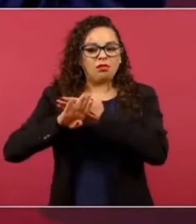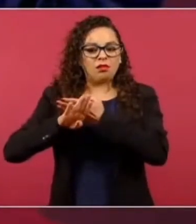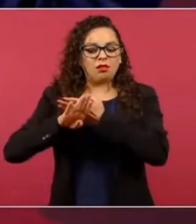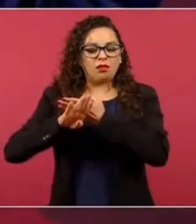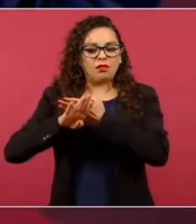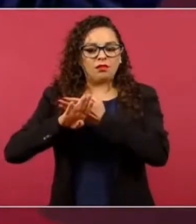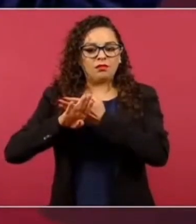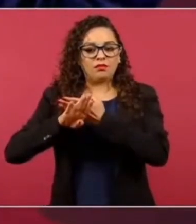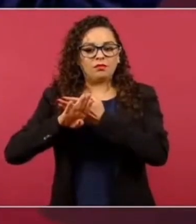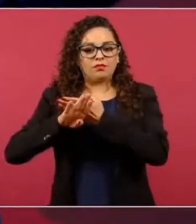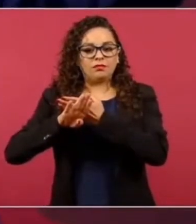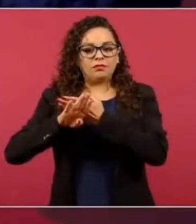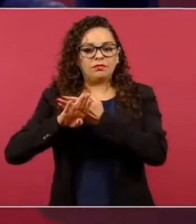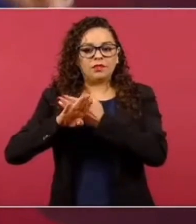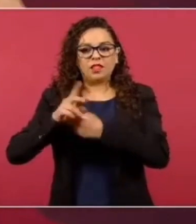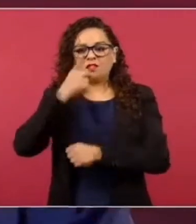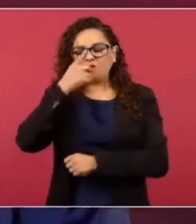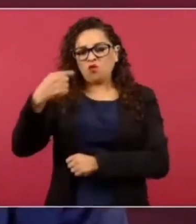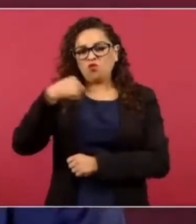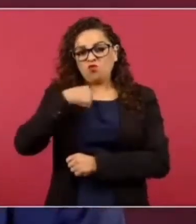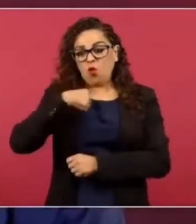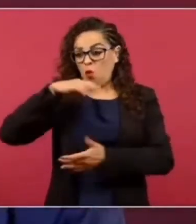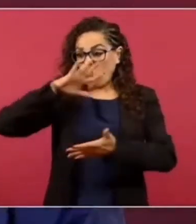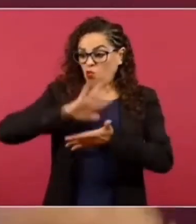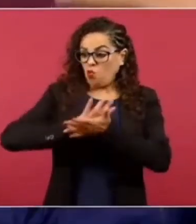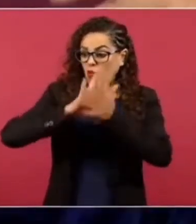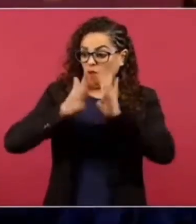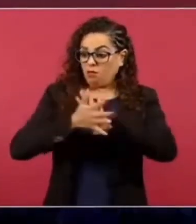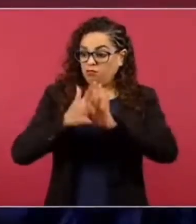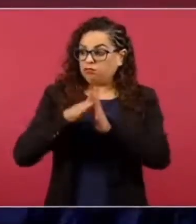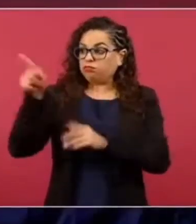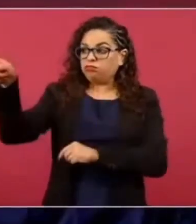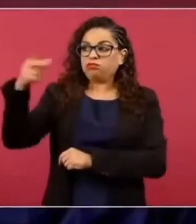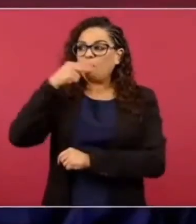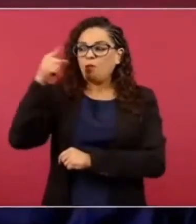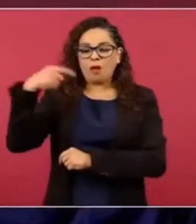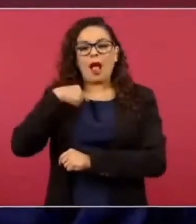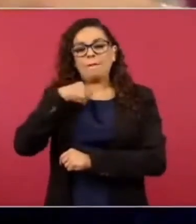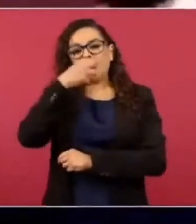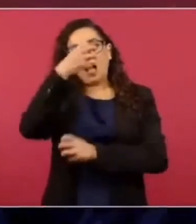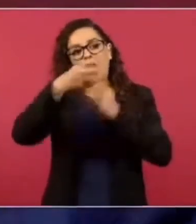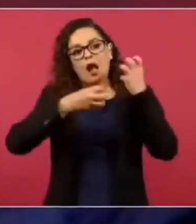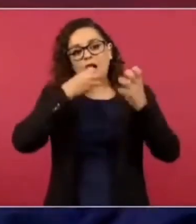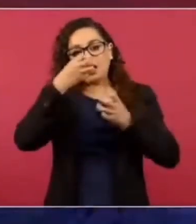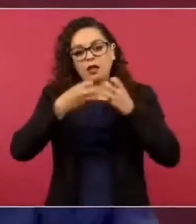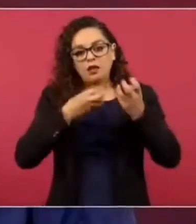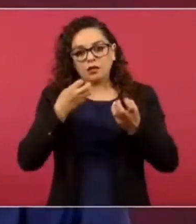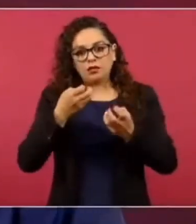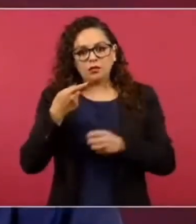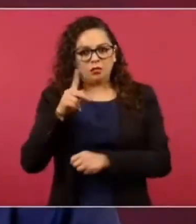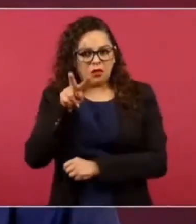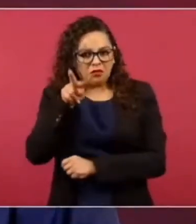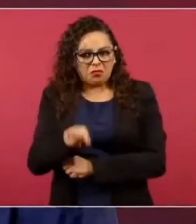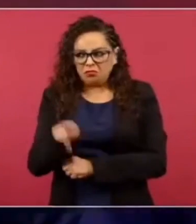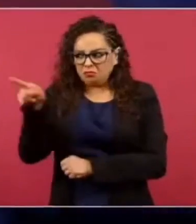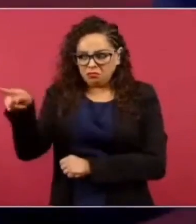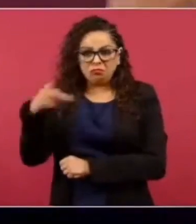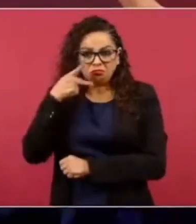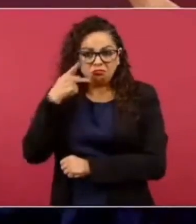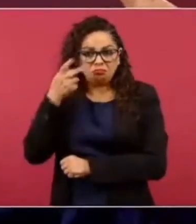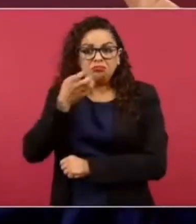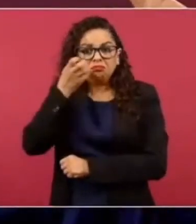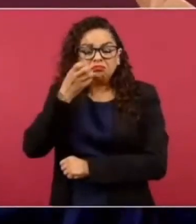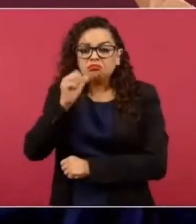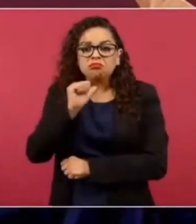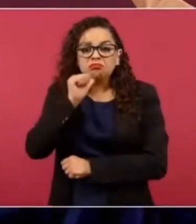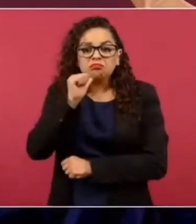era yo cómplice. Y resultó de que nunca me gritó eso, pero él lo